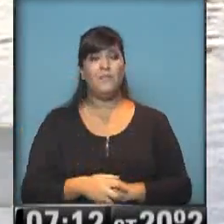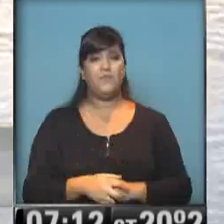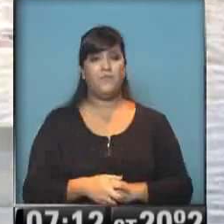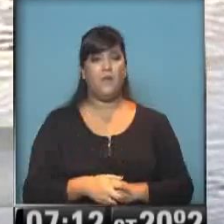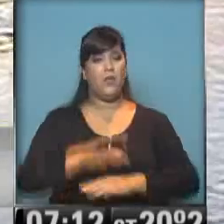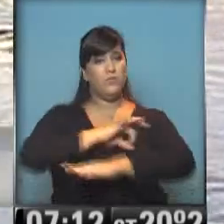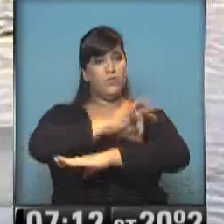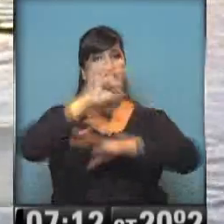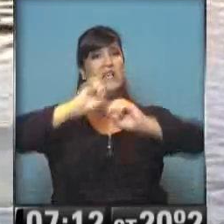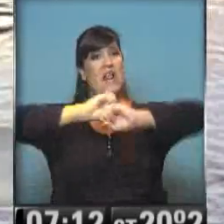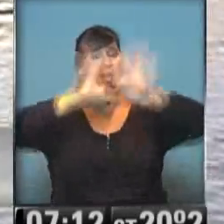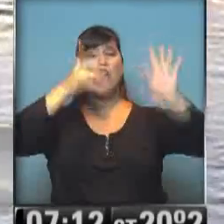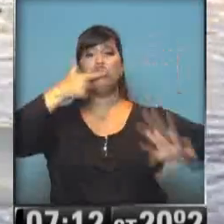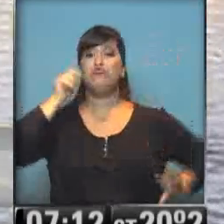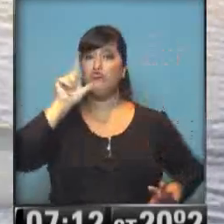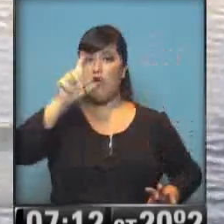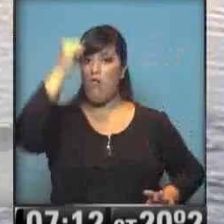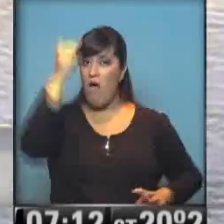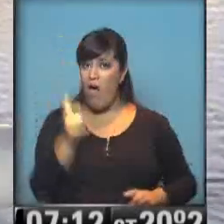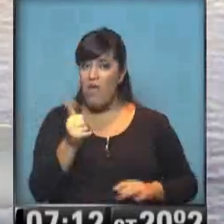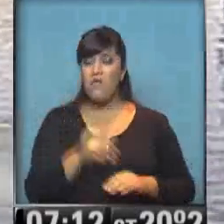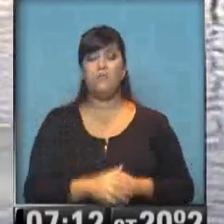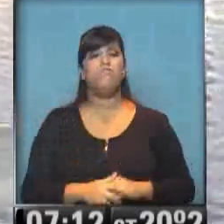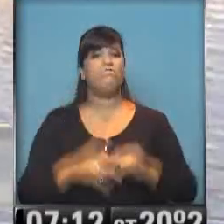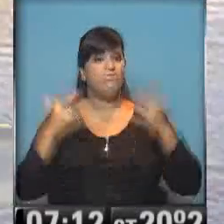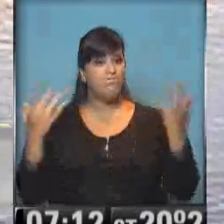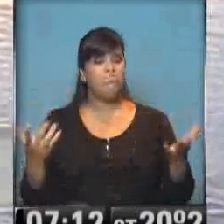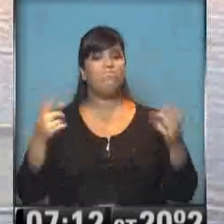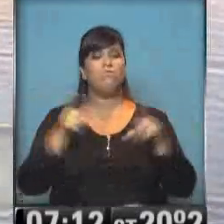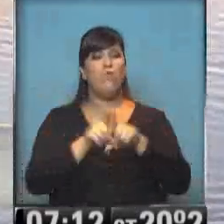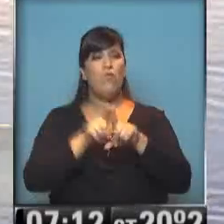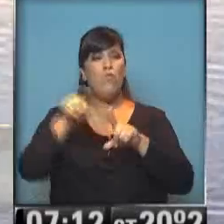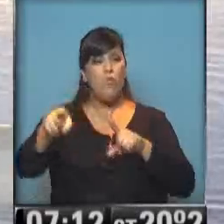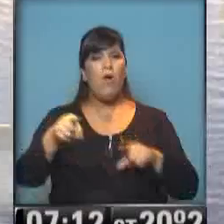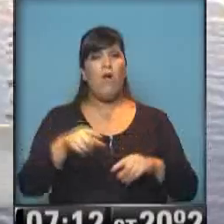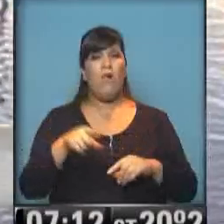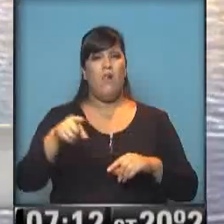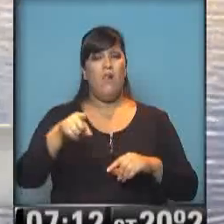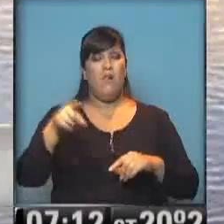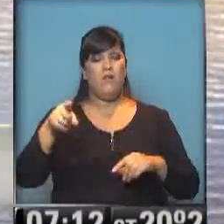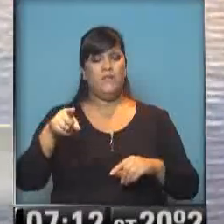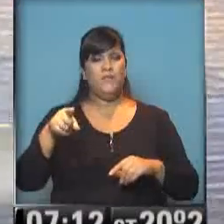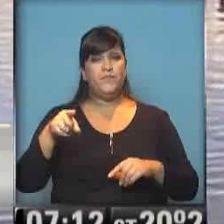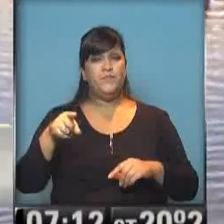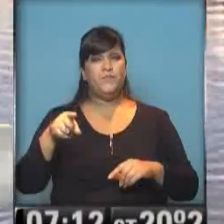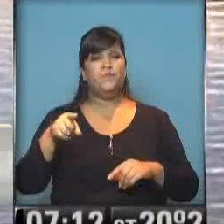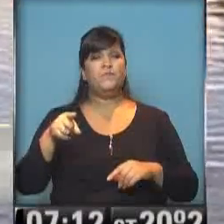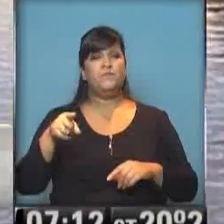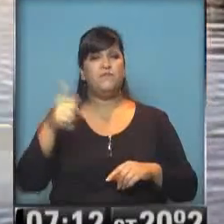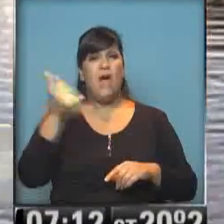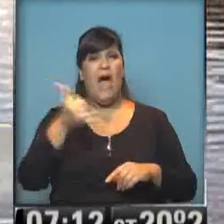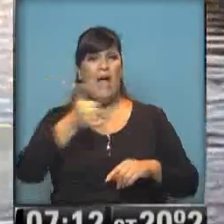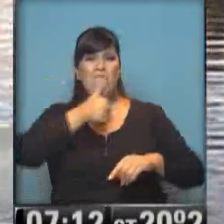amanece claro, soleado y, si bien las cuencas que rodean la ciudad están